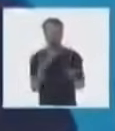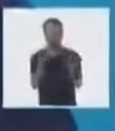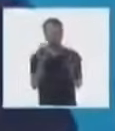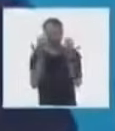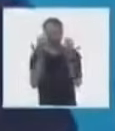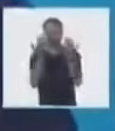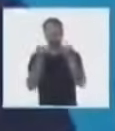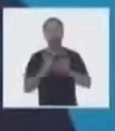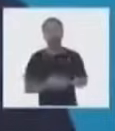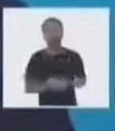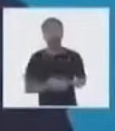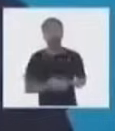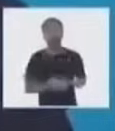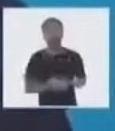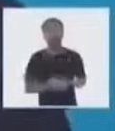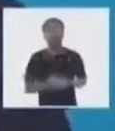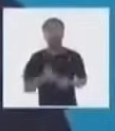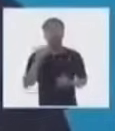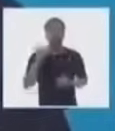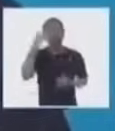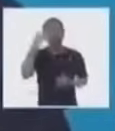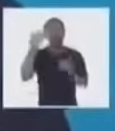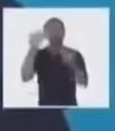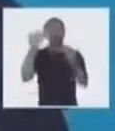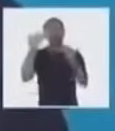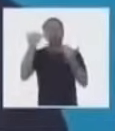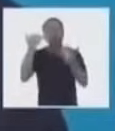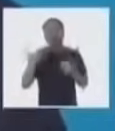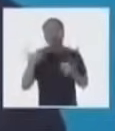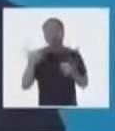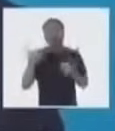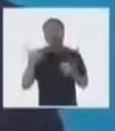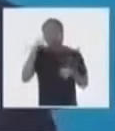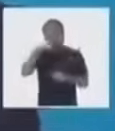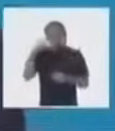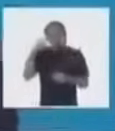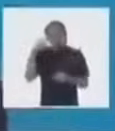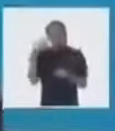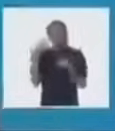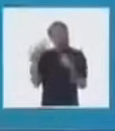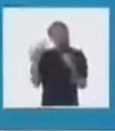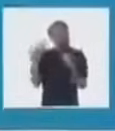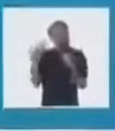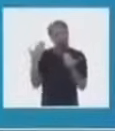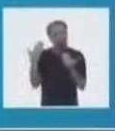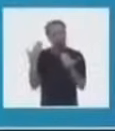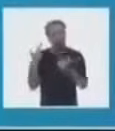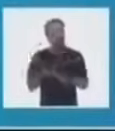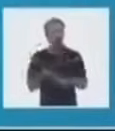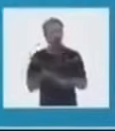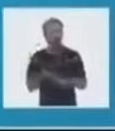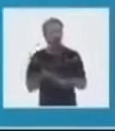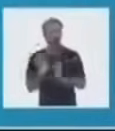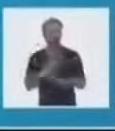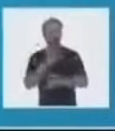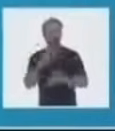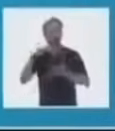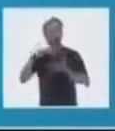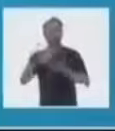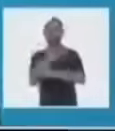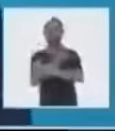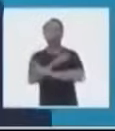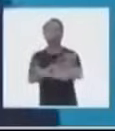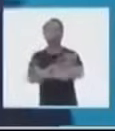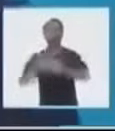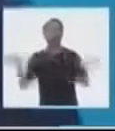Está planeando otra cosa, está sustituyendo el régimen indemnizatorio por un seguro de desempleo, que es un como tiene la UOCRA y como tienen un montón